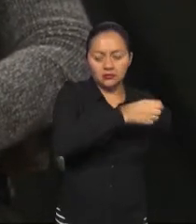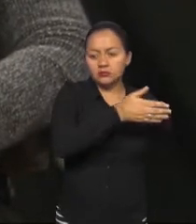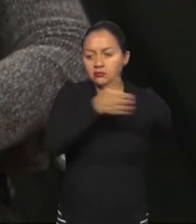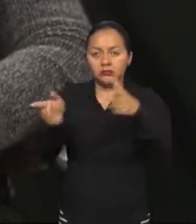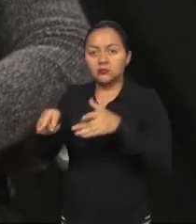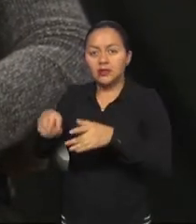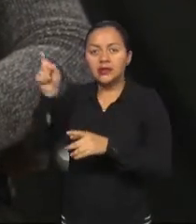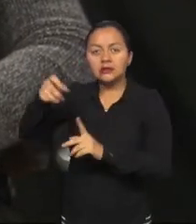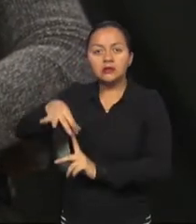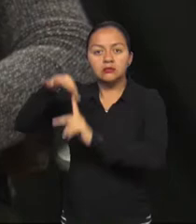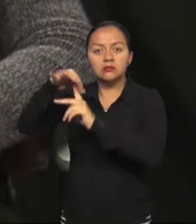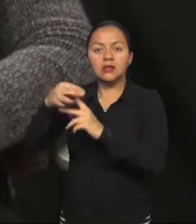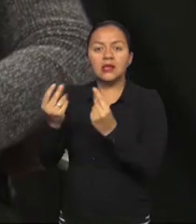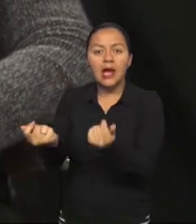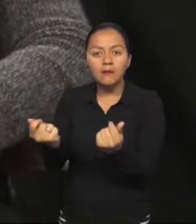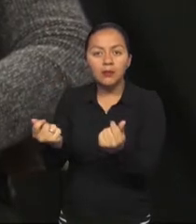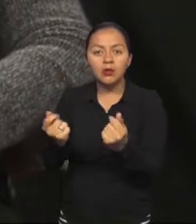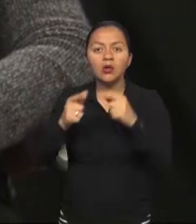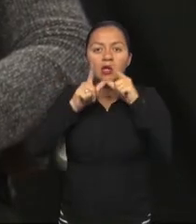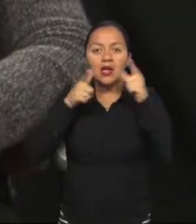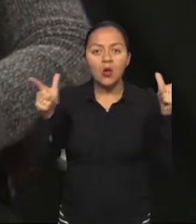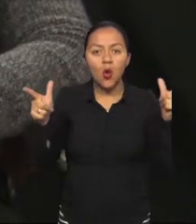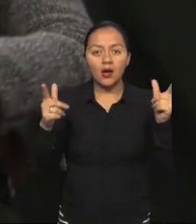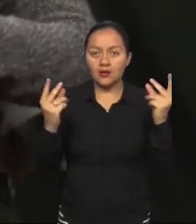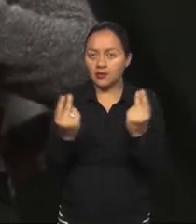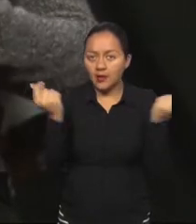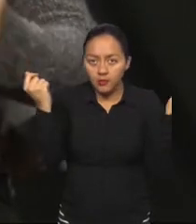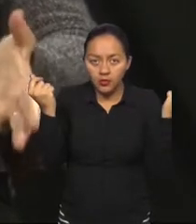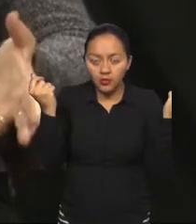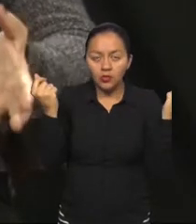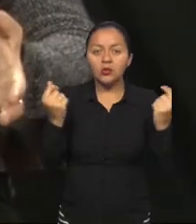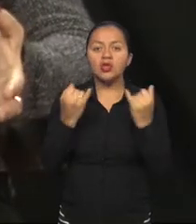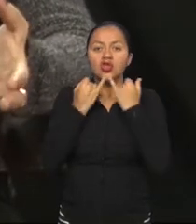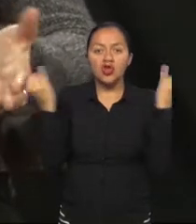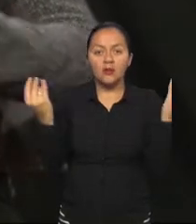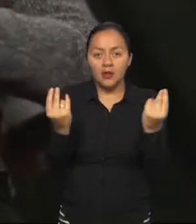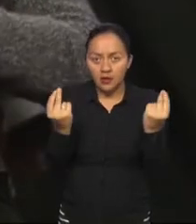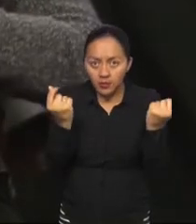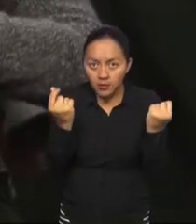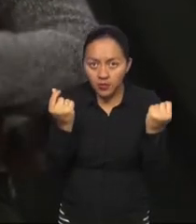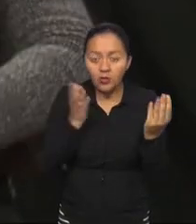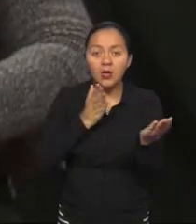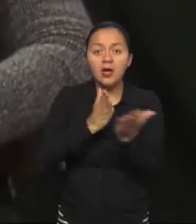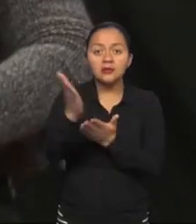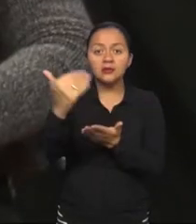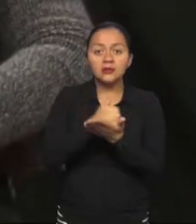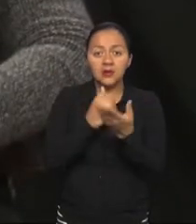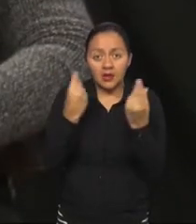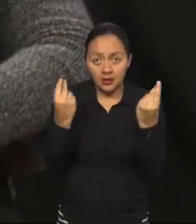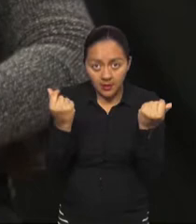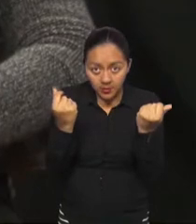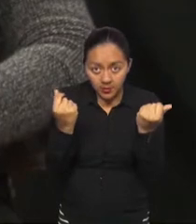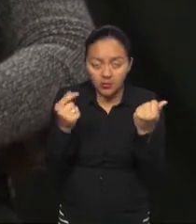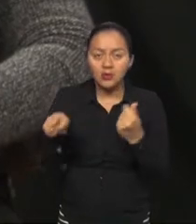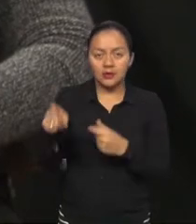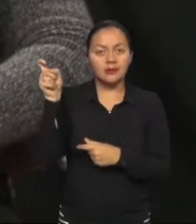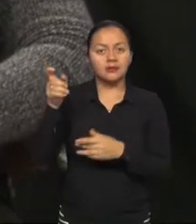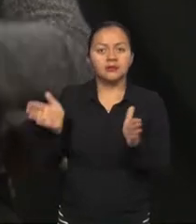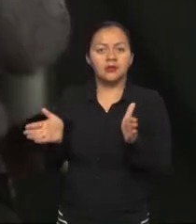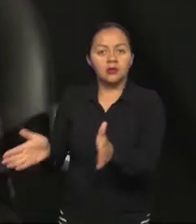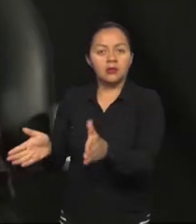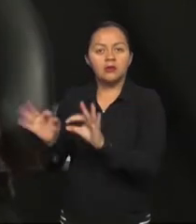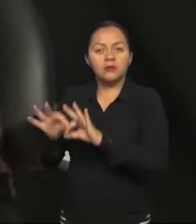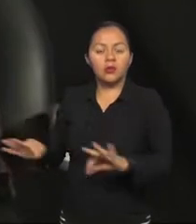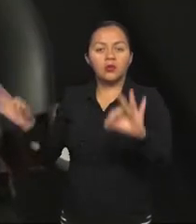rápido, el uso del lenguaje tiene que ser adecuado, la accesibilidad que se permite a las personas con discapacidad también tiene